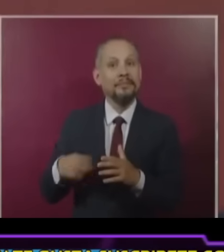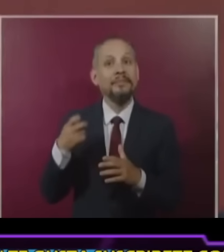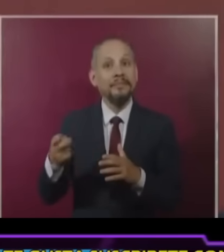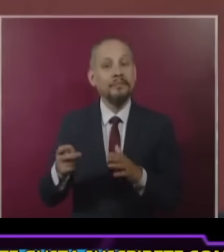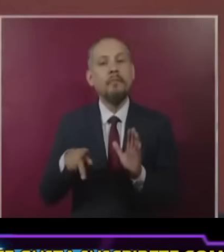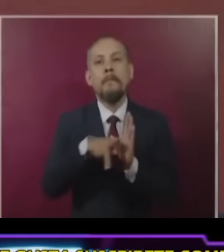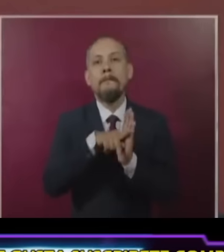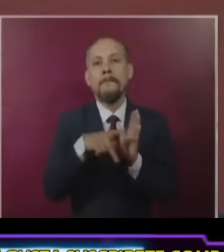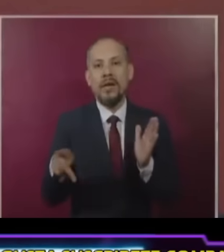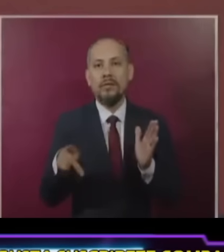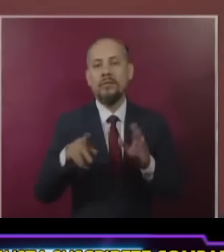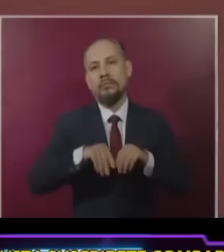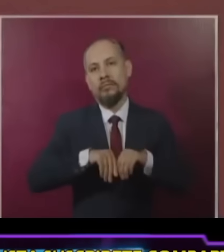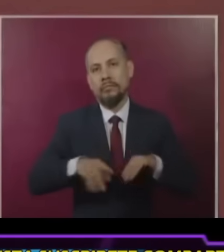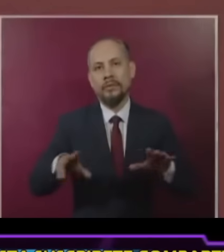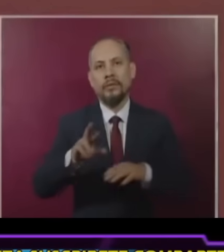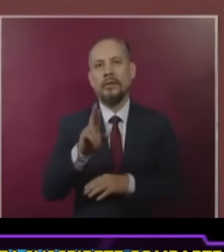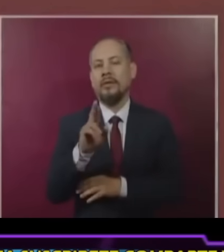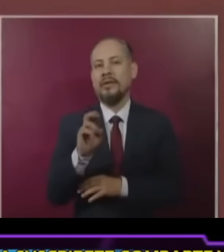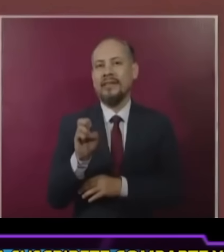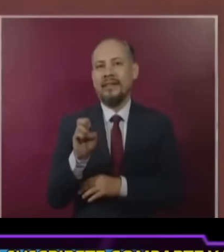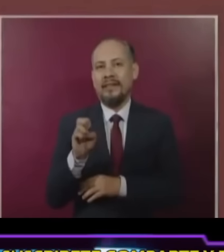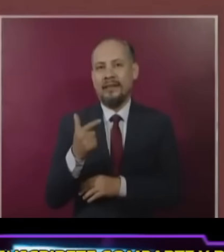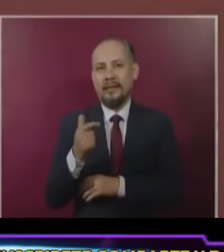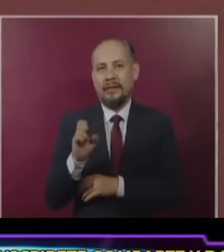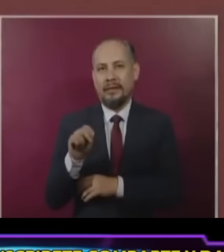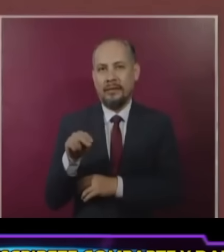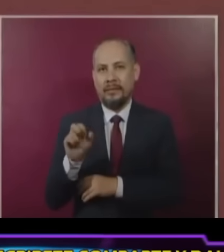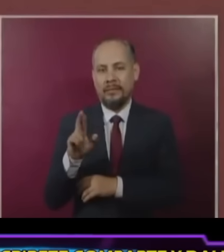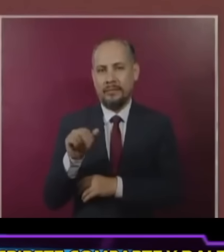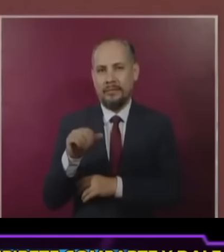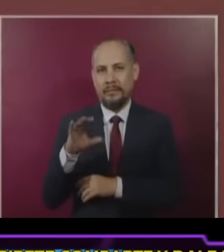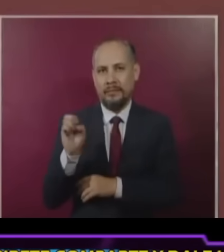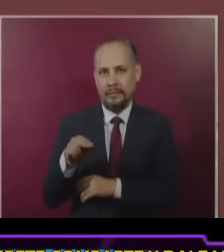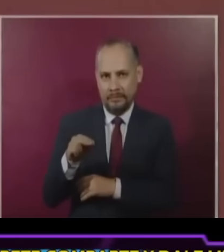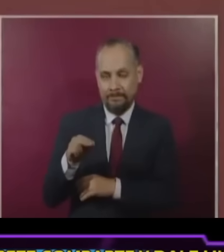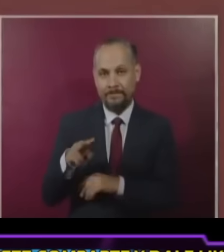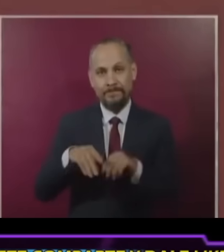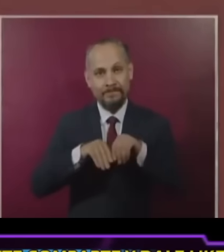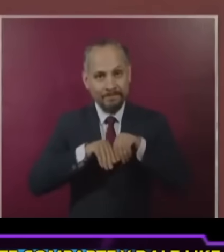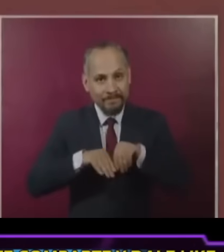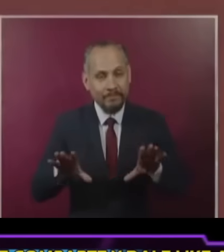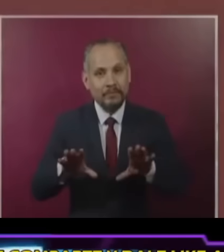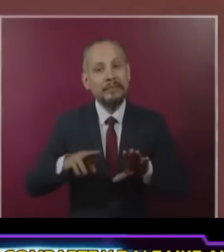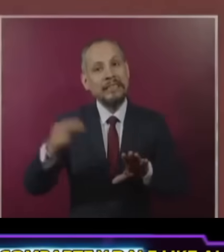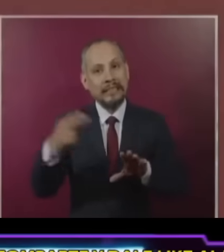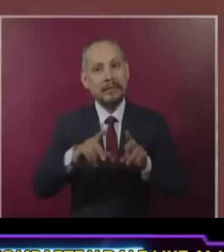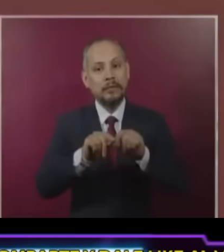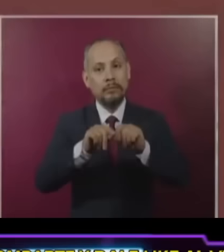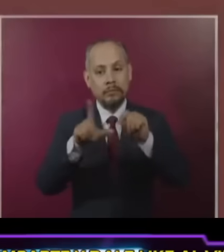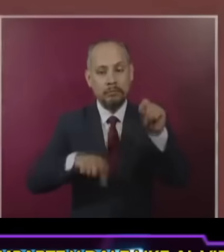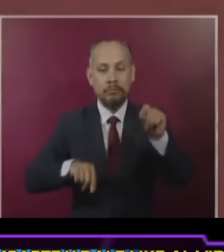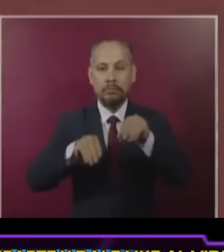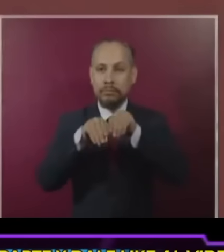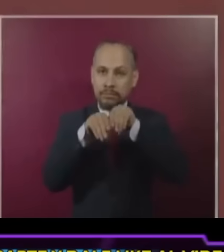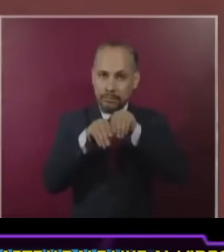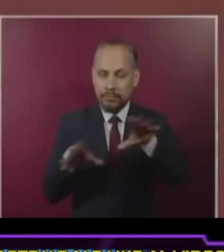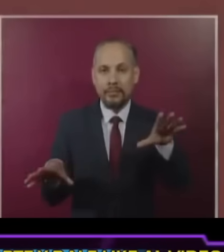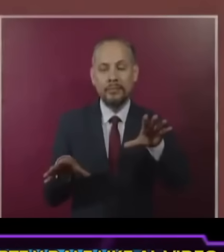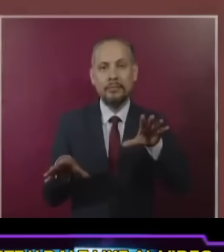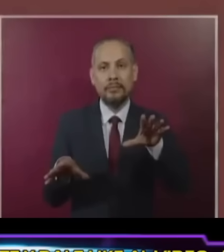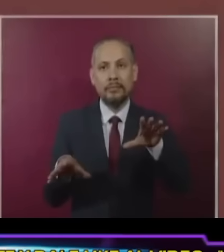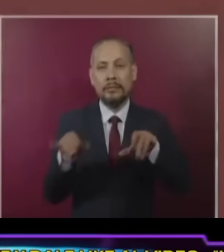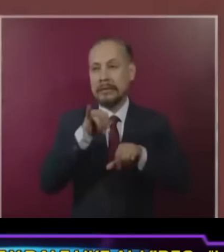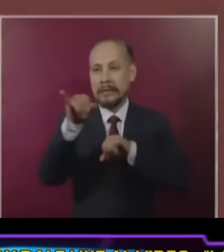regeneración que tiene que llegar a todos los rincones de nuestro país porque con estas